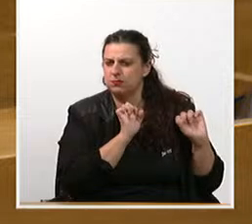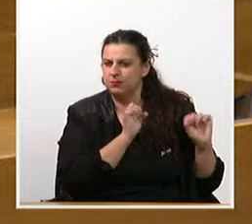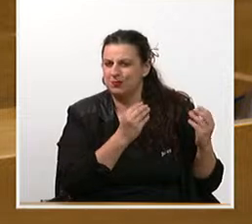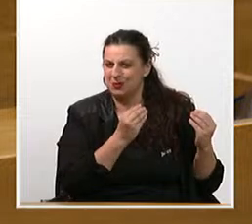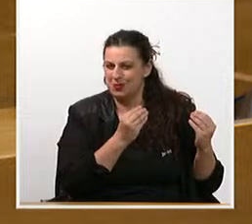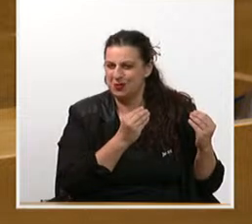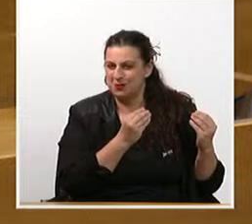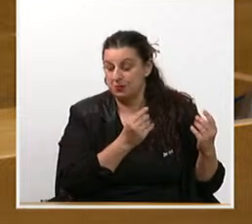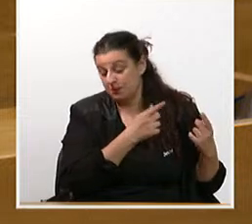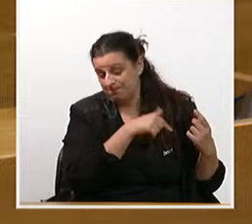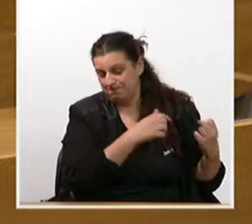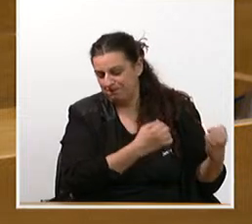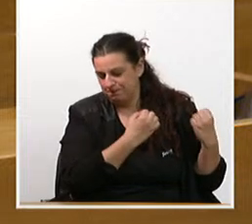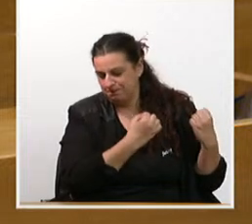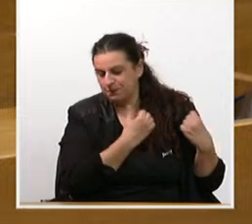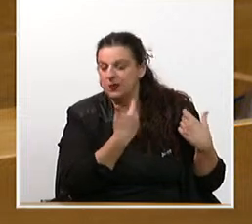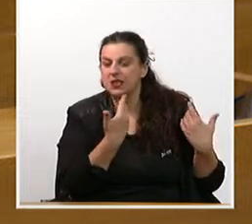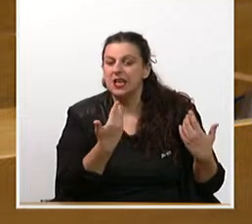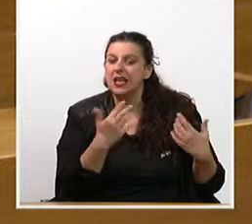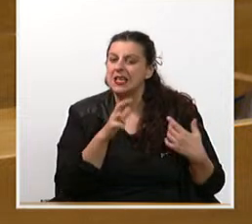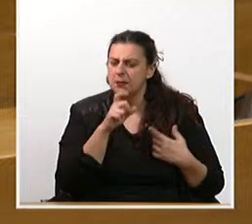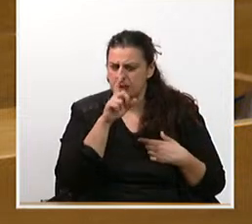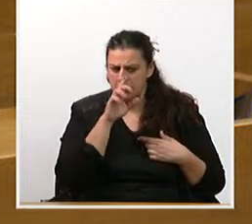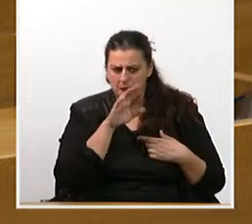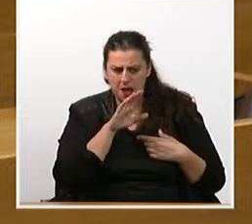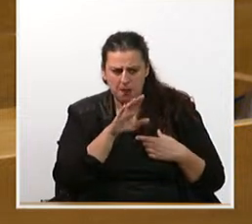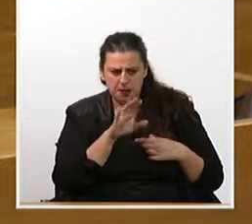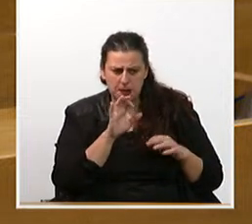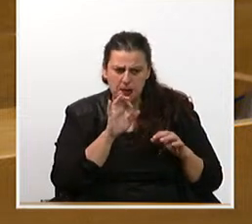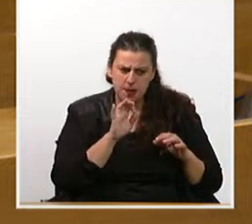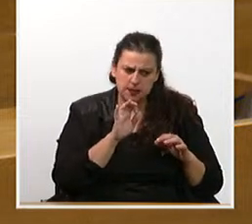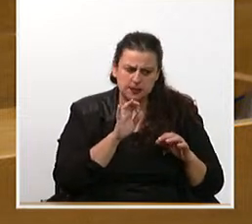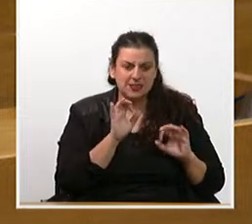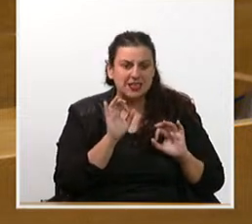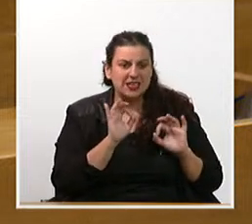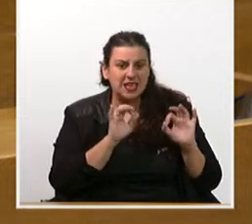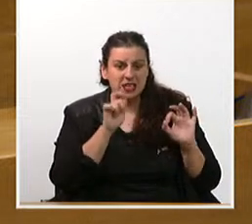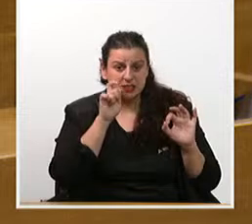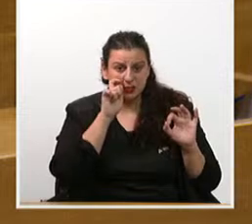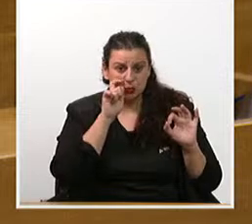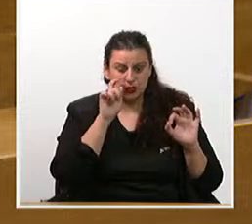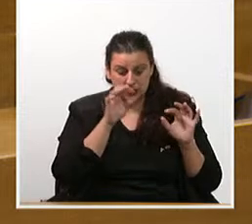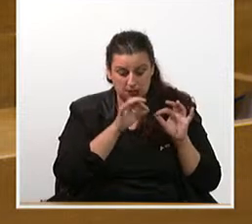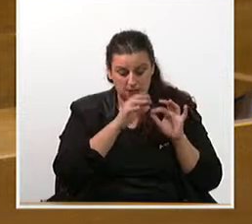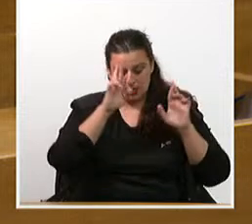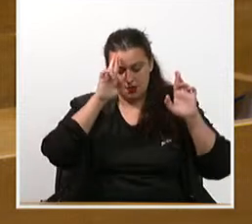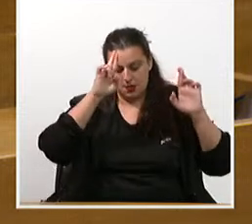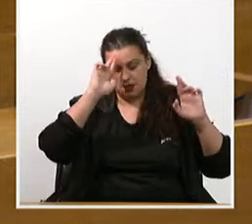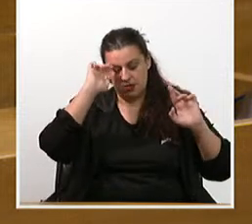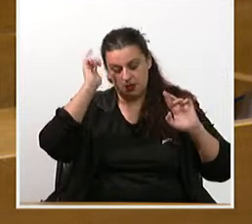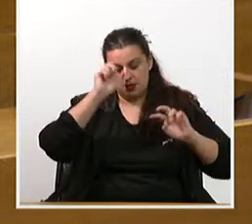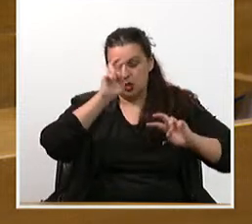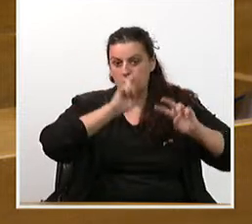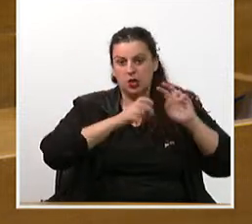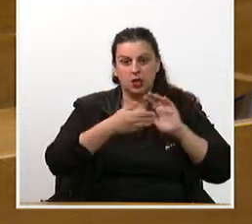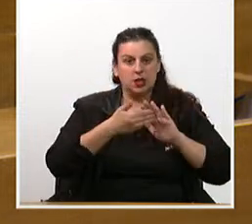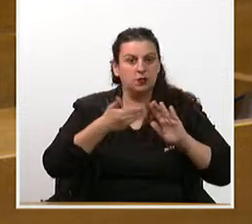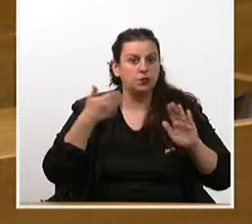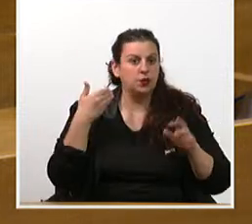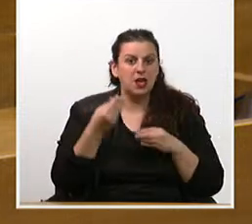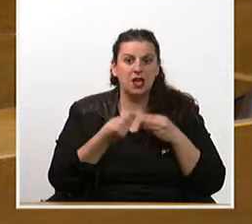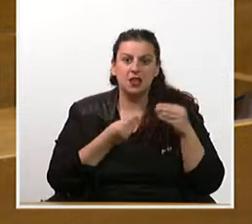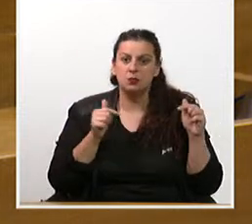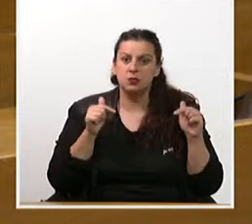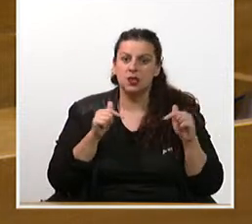además con La amenaza de la tasa turística que afortunadamente tuvimos tiempo de corregir y lo hicimos aquí en